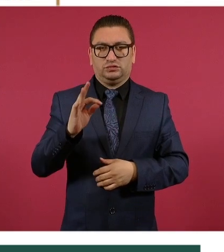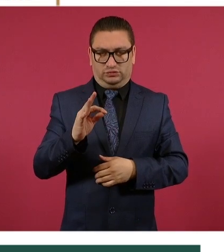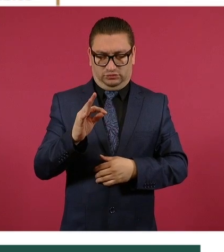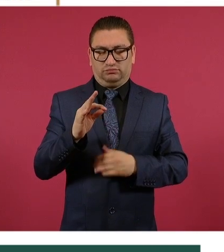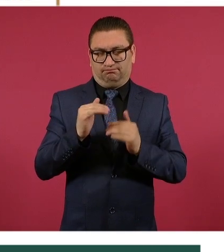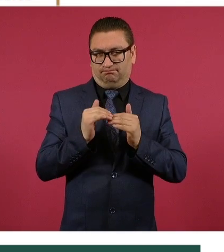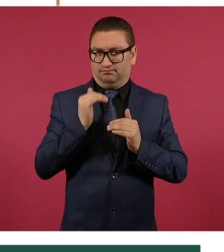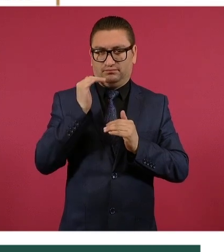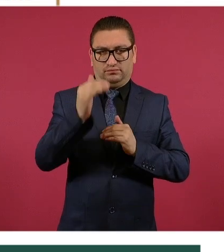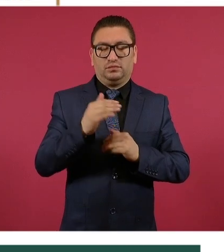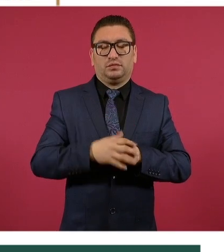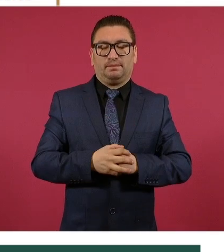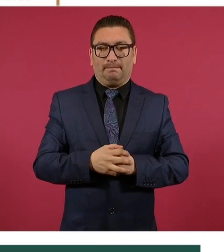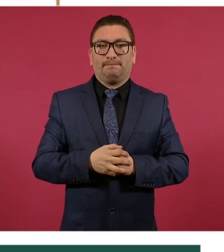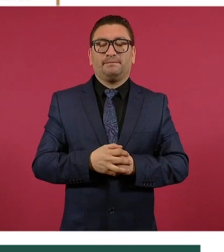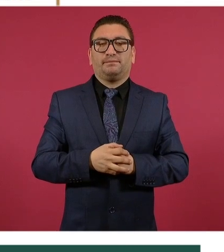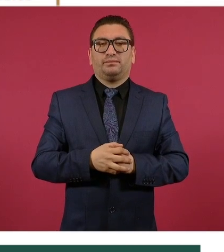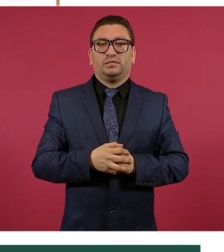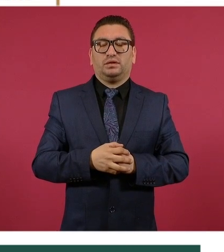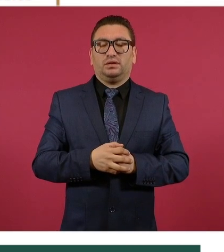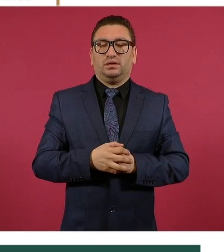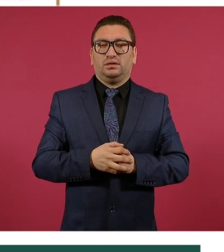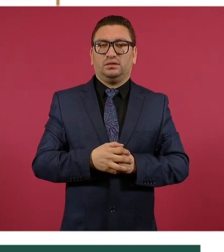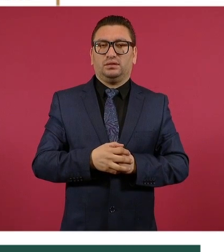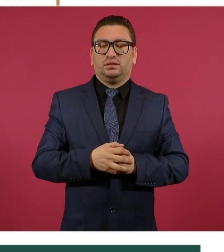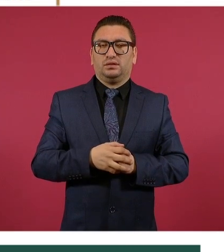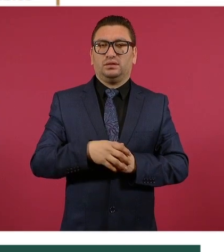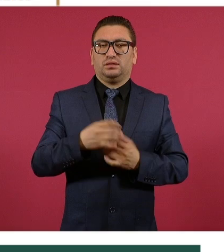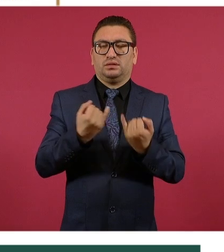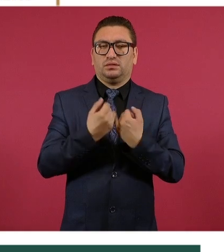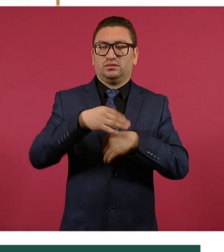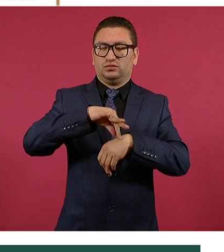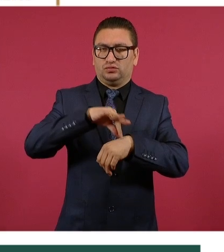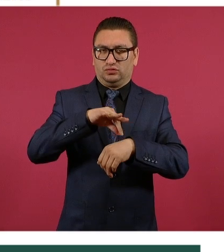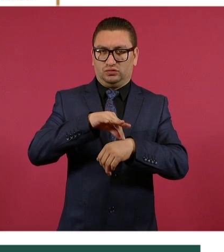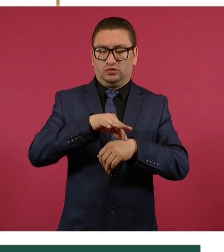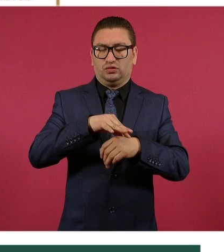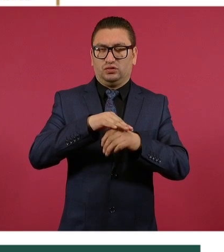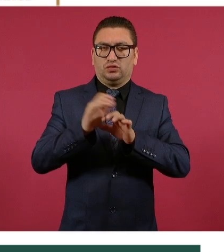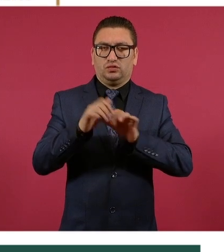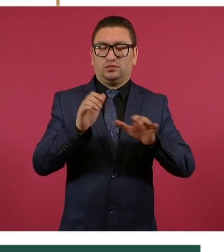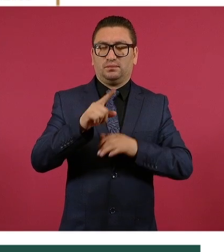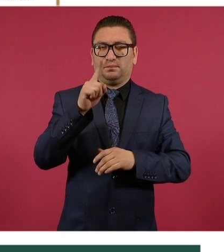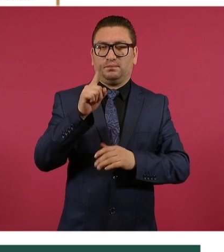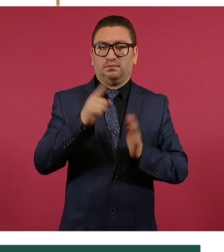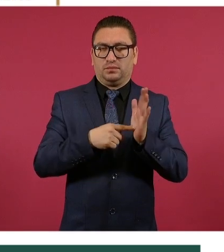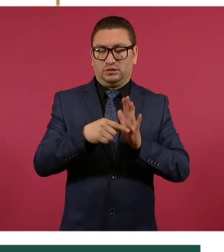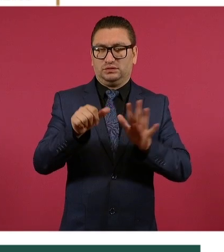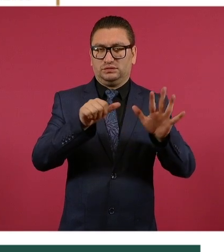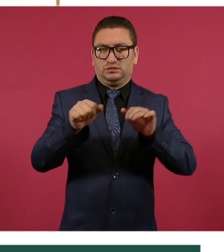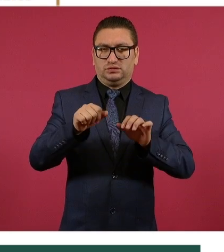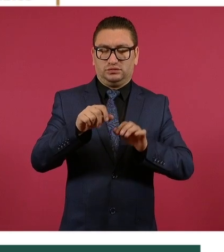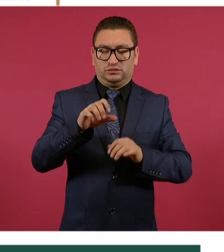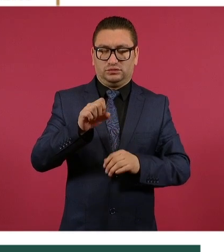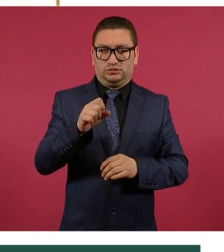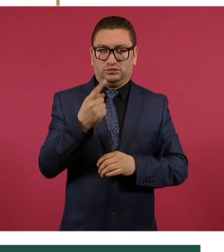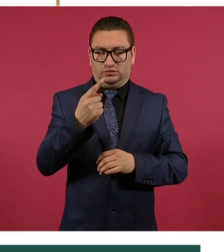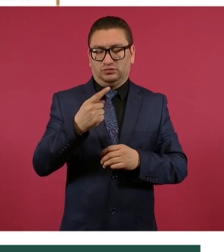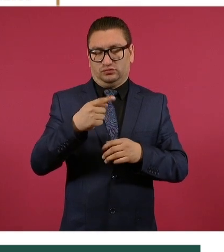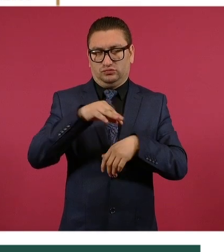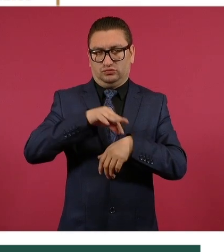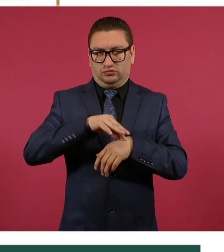23% más personal de enfermería. En el caso de la rama médica se han contratado a 1,671 médicos